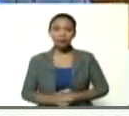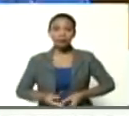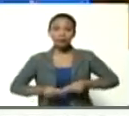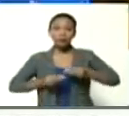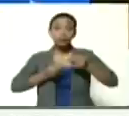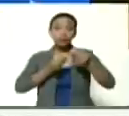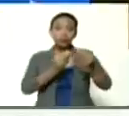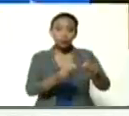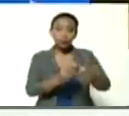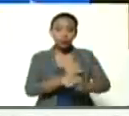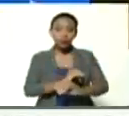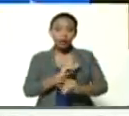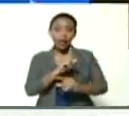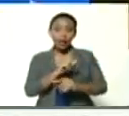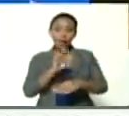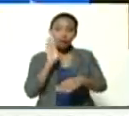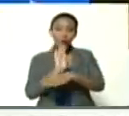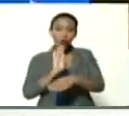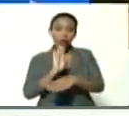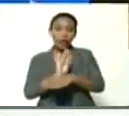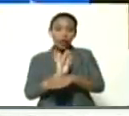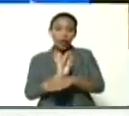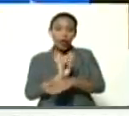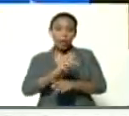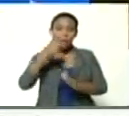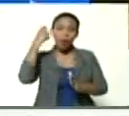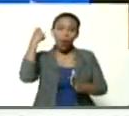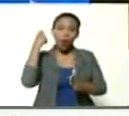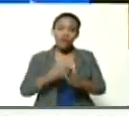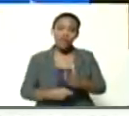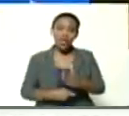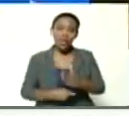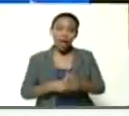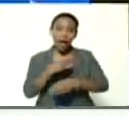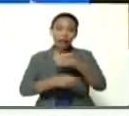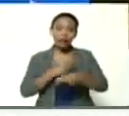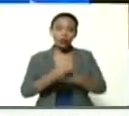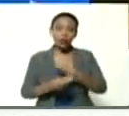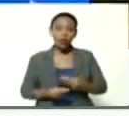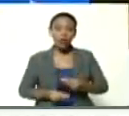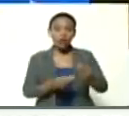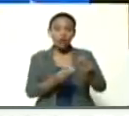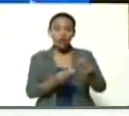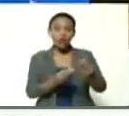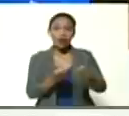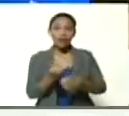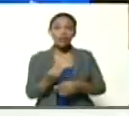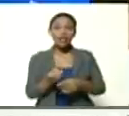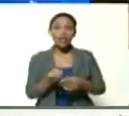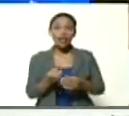Garantía protegida. Prohibido la ejecución de garantías de crédito.